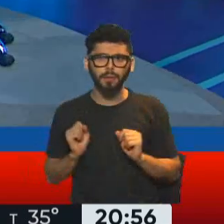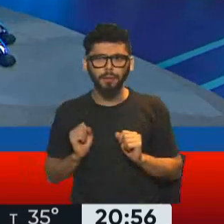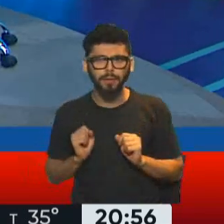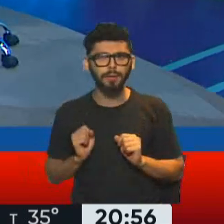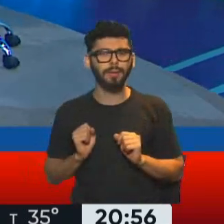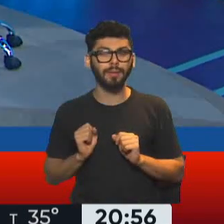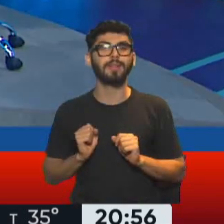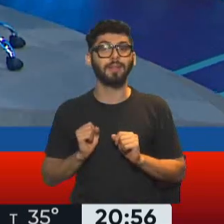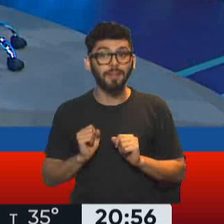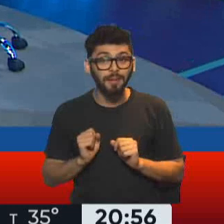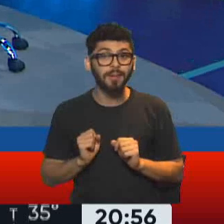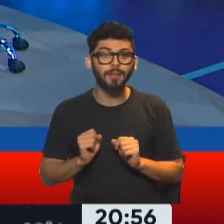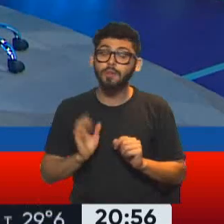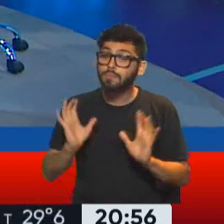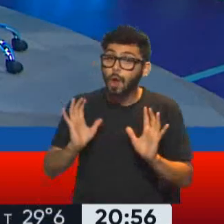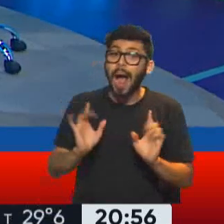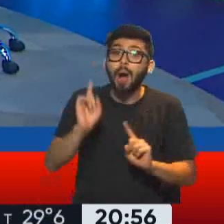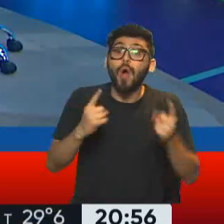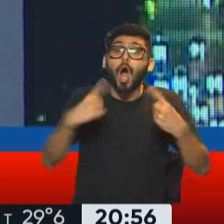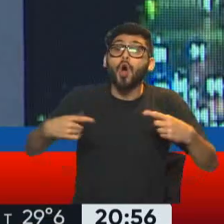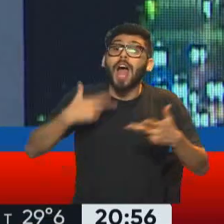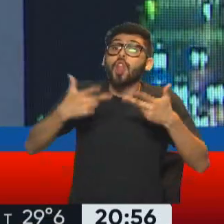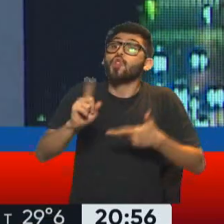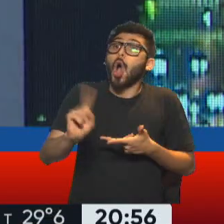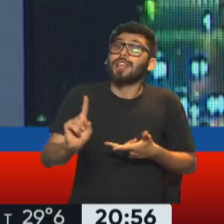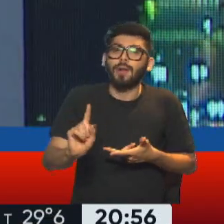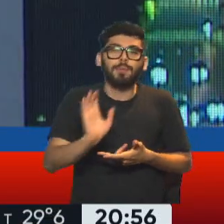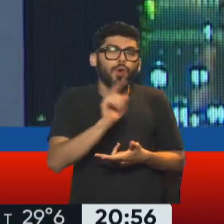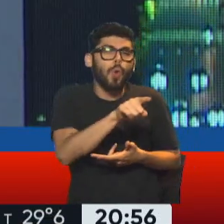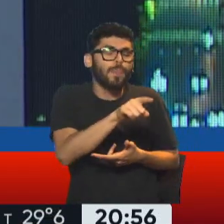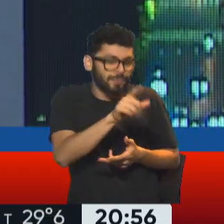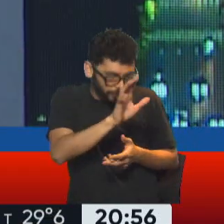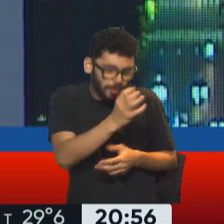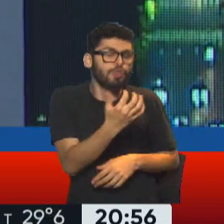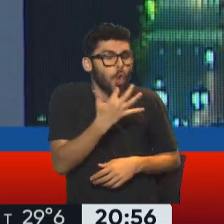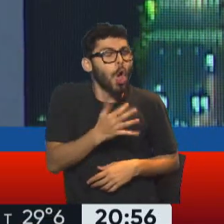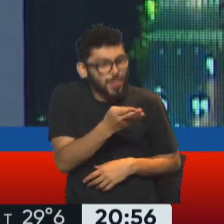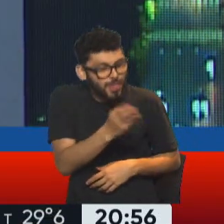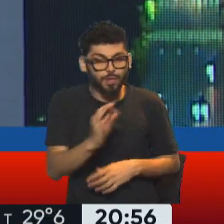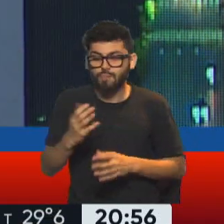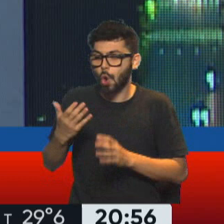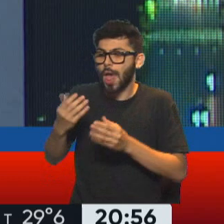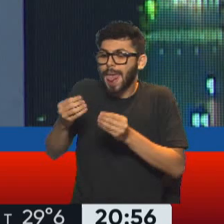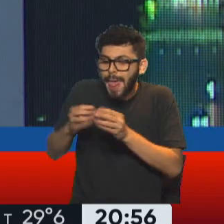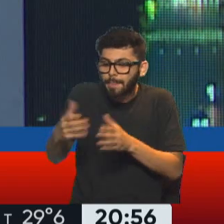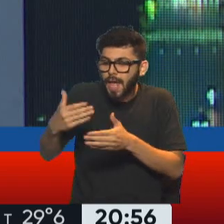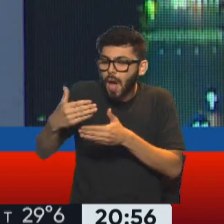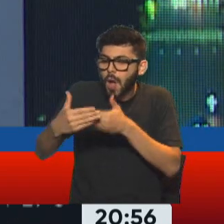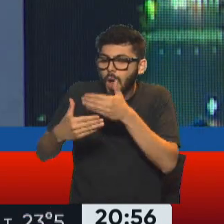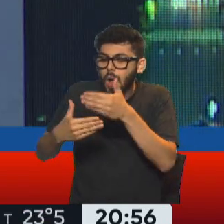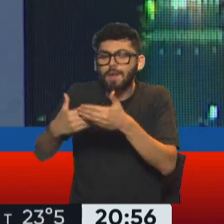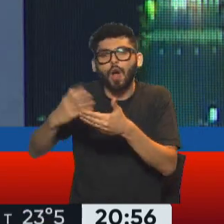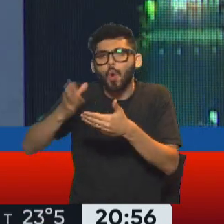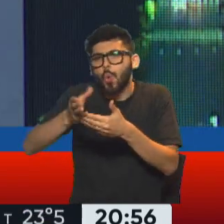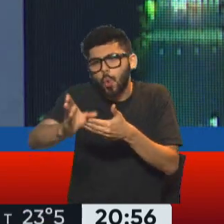pasa? Cosas ¿Sabes qué me parece? De las que no se habla. Está bien, pero estás hablando de un proceso que yo entiendo que arrancó, que es un proceso profundo, pero que en la